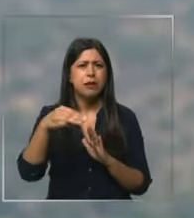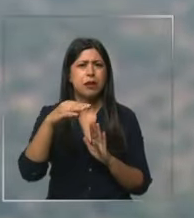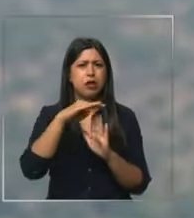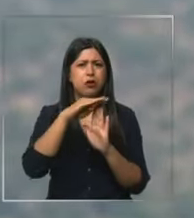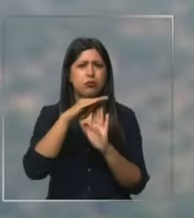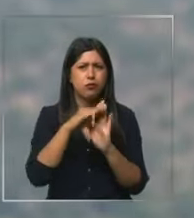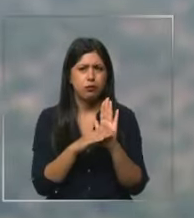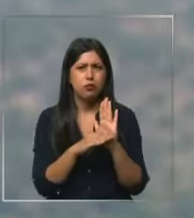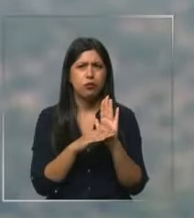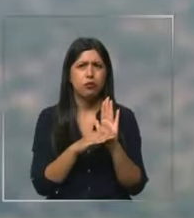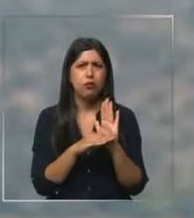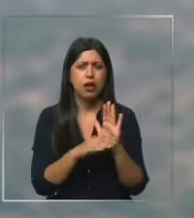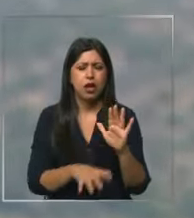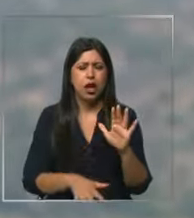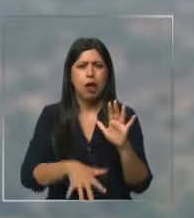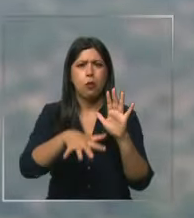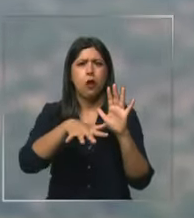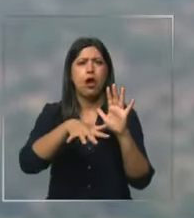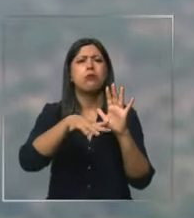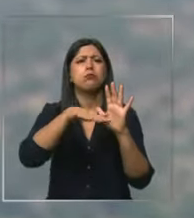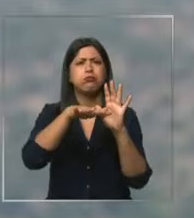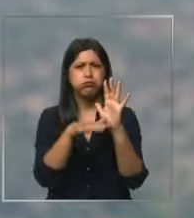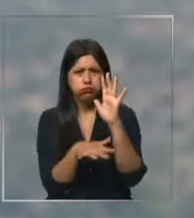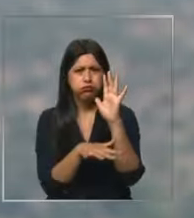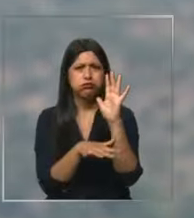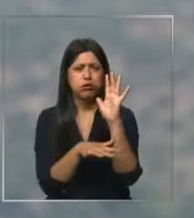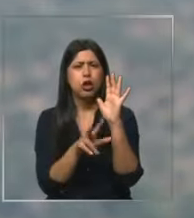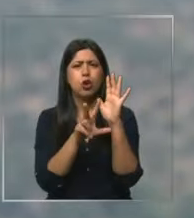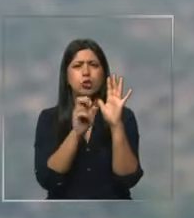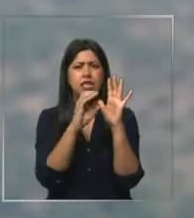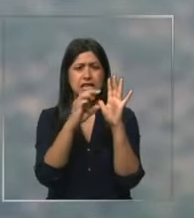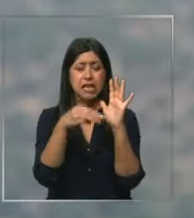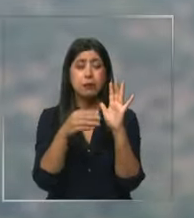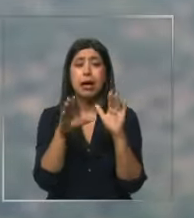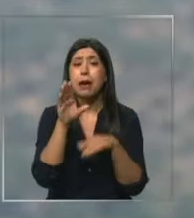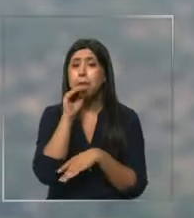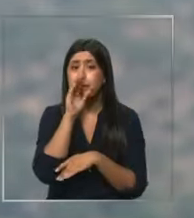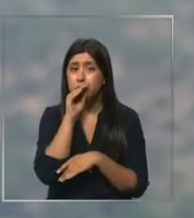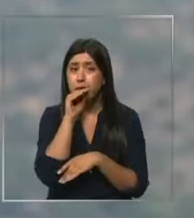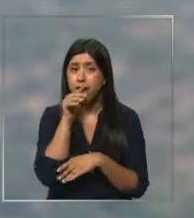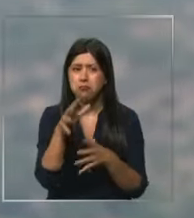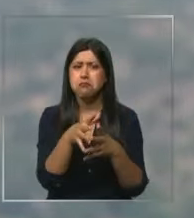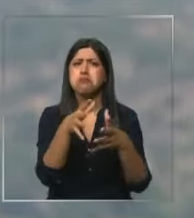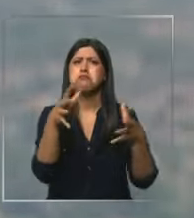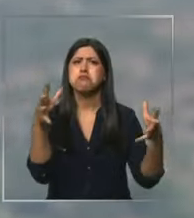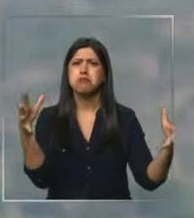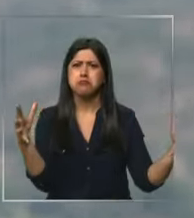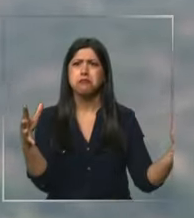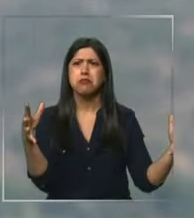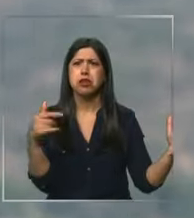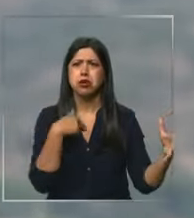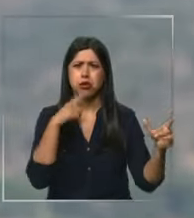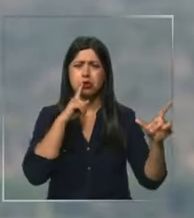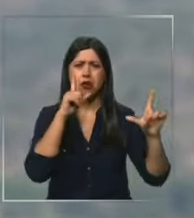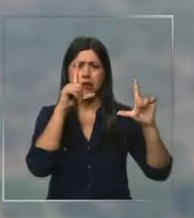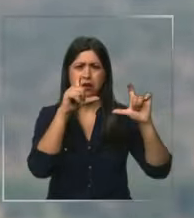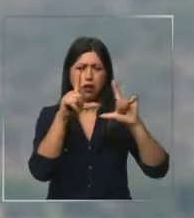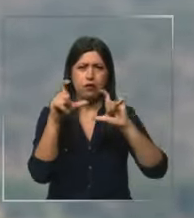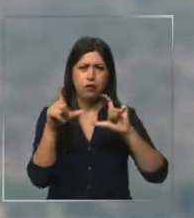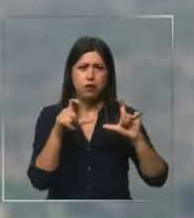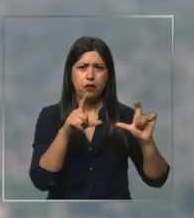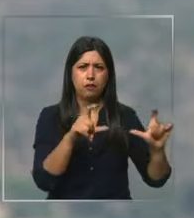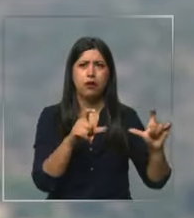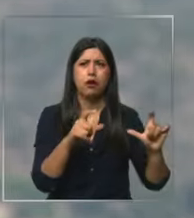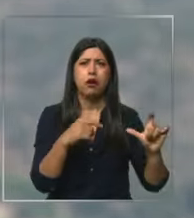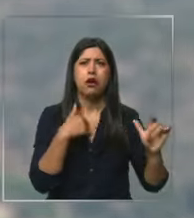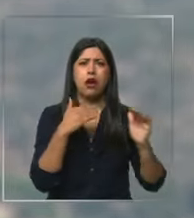de profundidad, de columna de agua, el agua. Y los patos que habían, una cantidad grande, aquí yo tengo fotografías, y un minuto al lado de mi